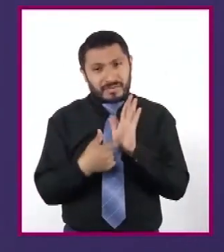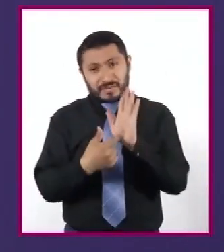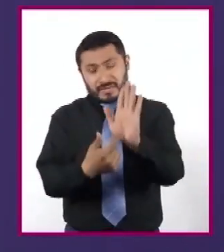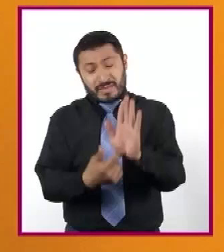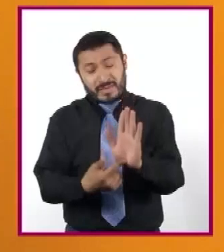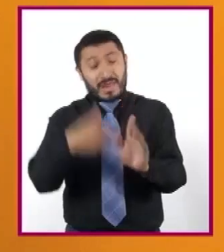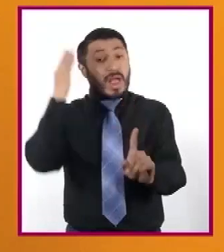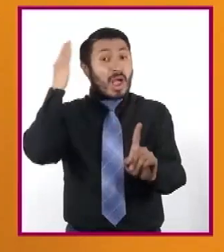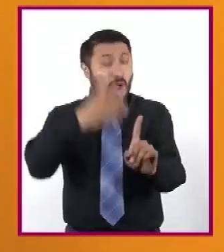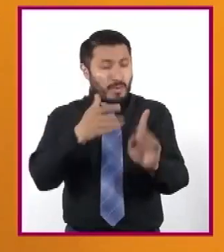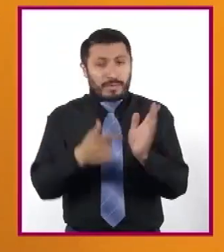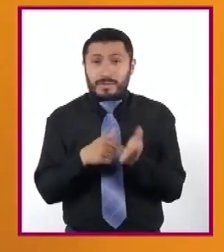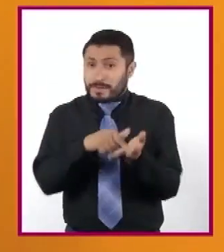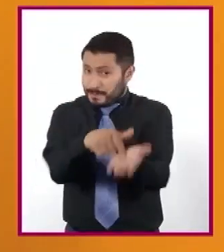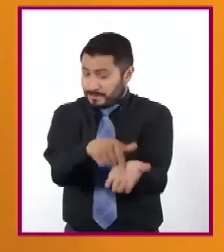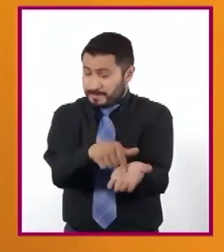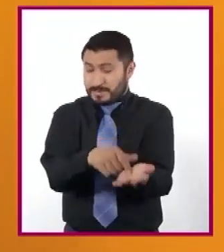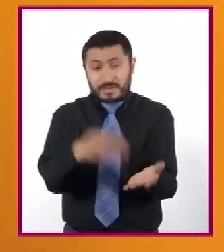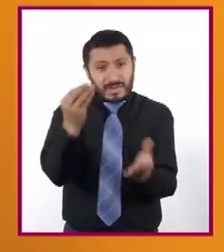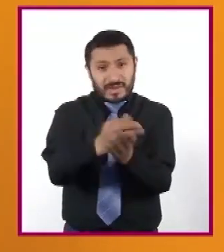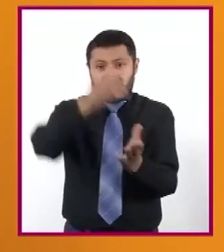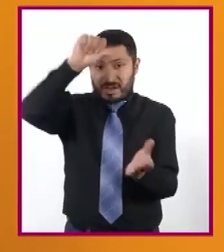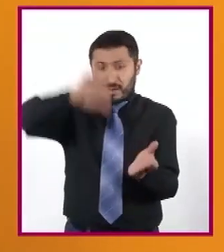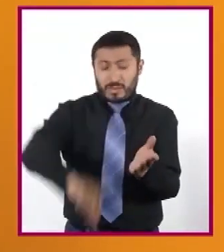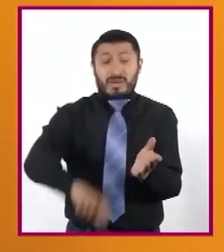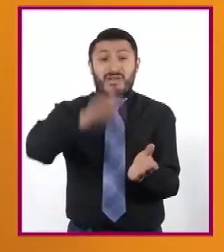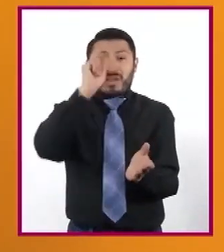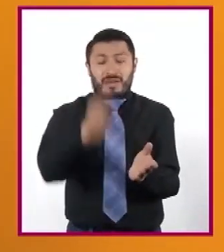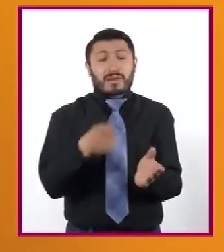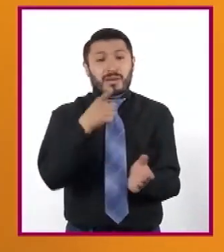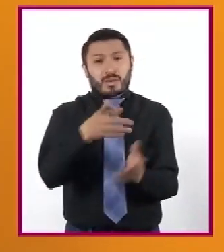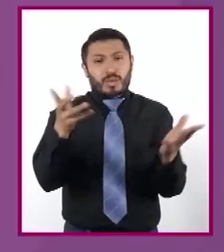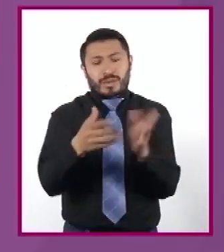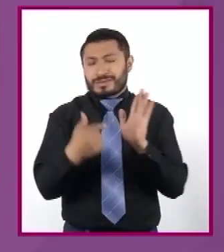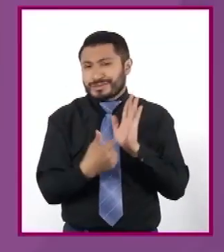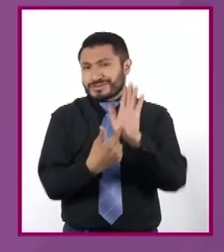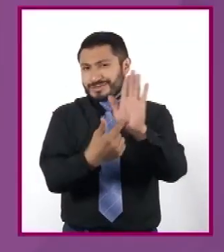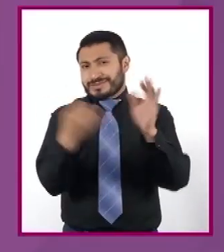para esta sesión. Consiste en realizar un cuadro como el siguiente.